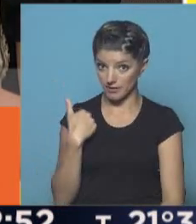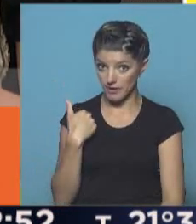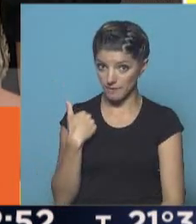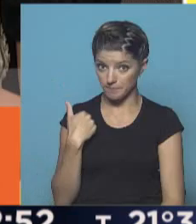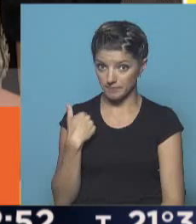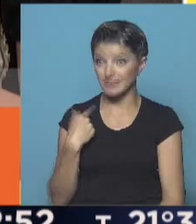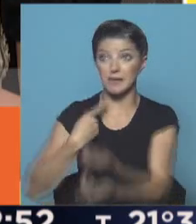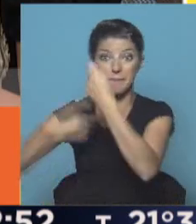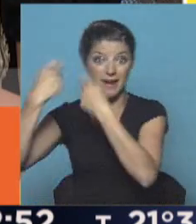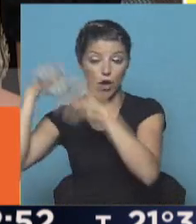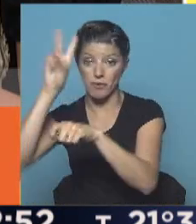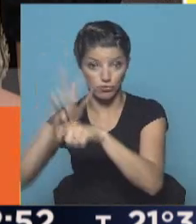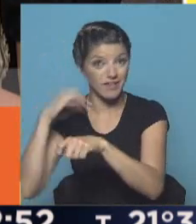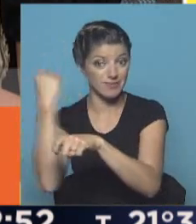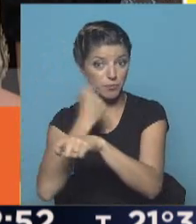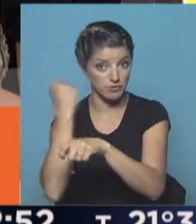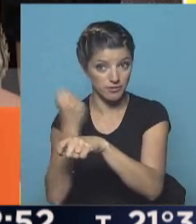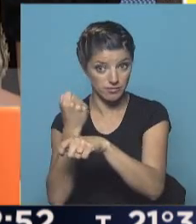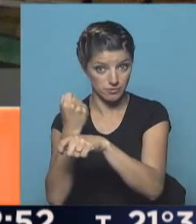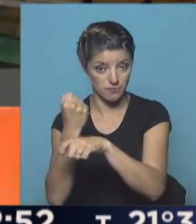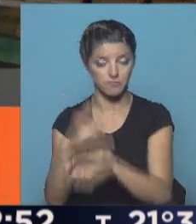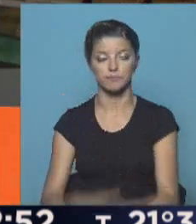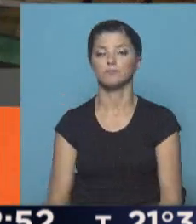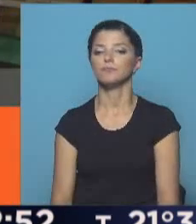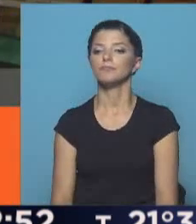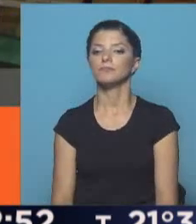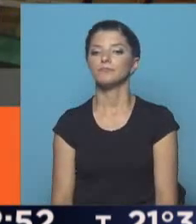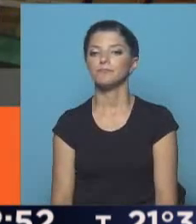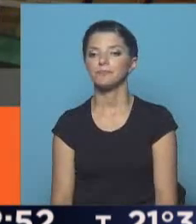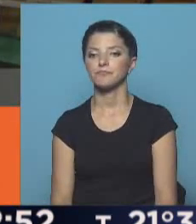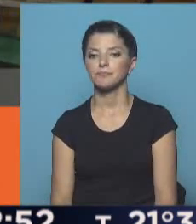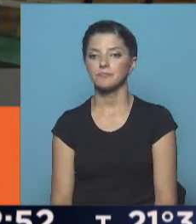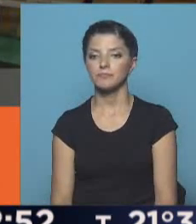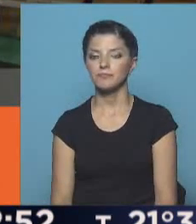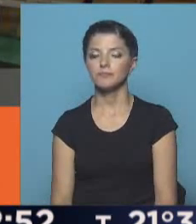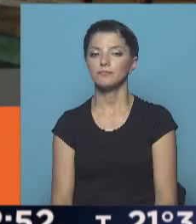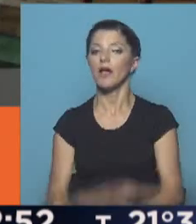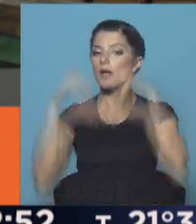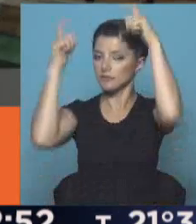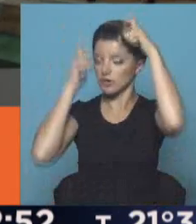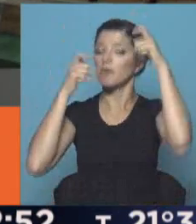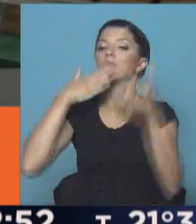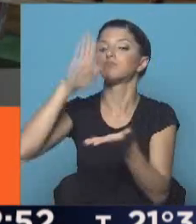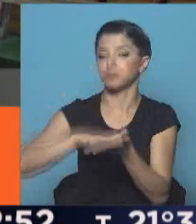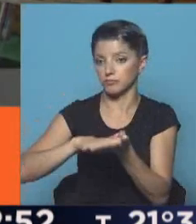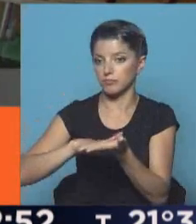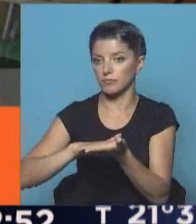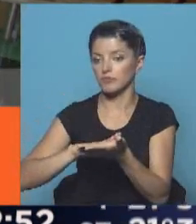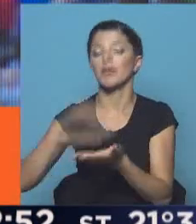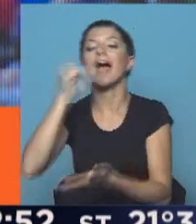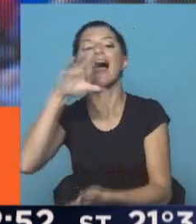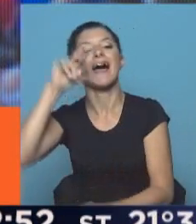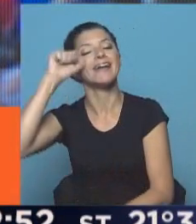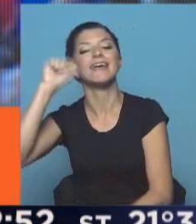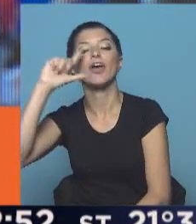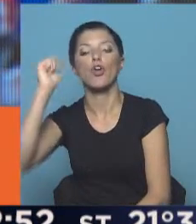es un mercado muy importante para toda una serie de productos. Jorge. Chávez jura sobre la moribunda y de hecho Adecos y Copellanos en aquel momento